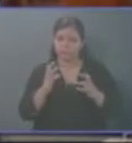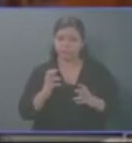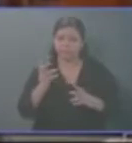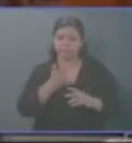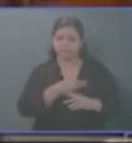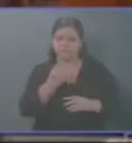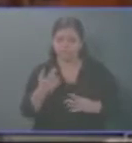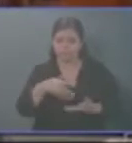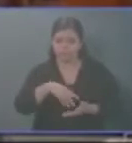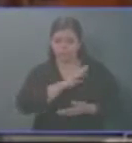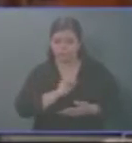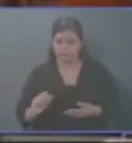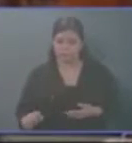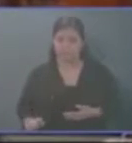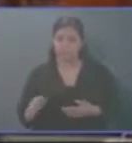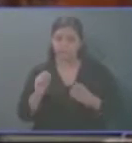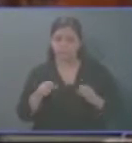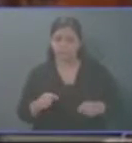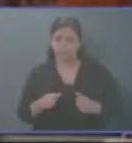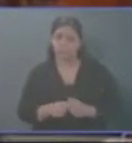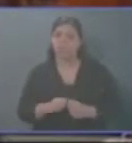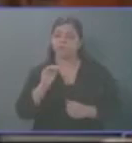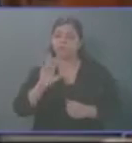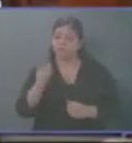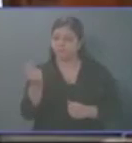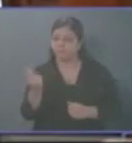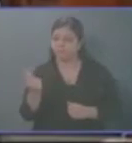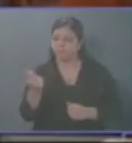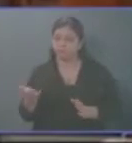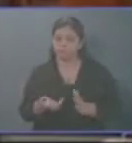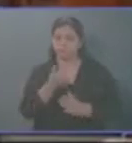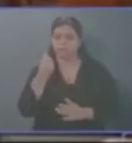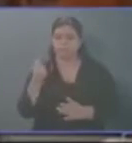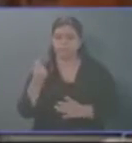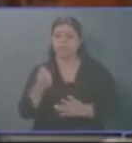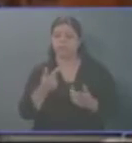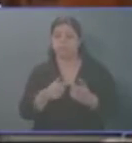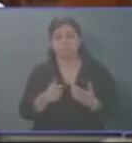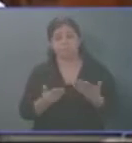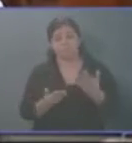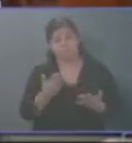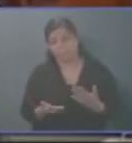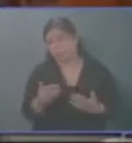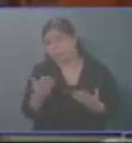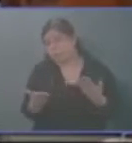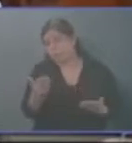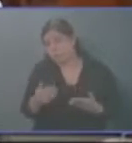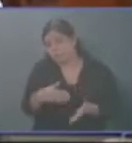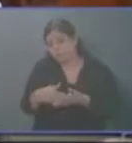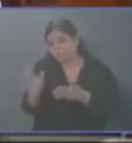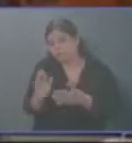a los salvadoreños la opción de retirar su ahorro de pensiones, ya sea porque lo despidieron por